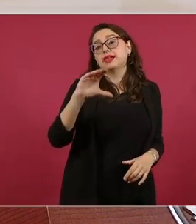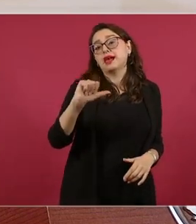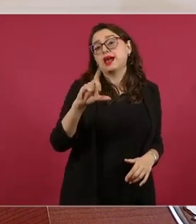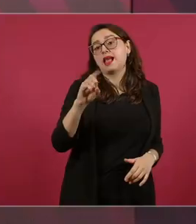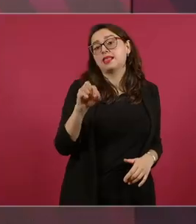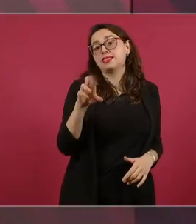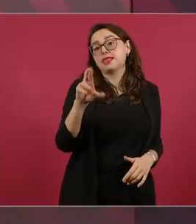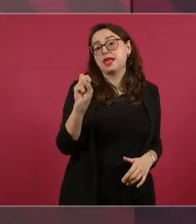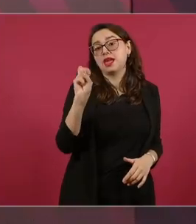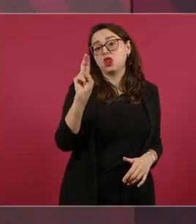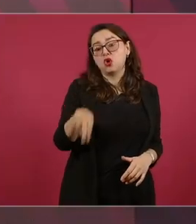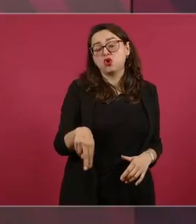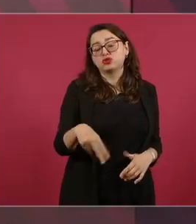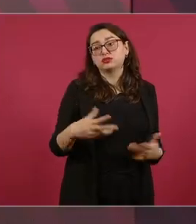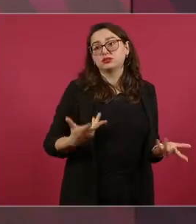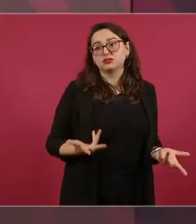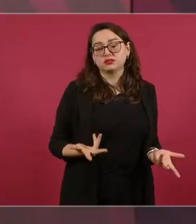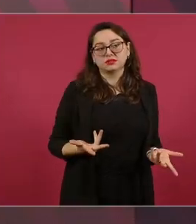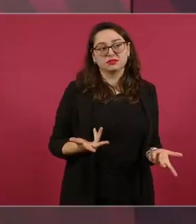Eso se lo tengo que recordar